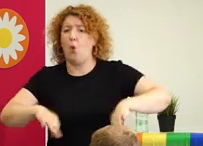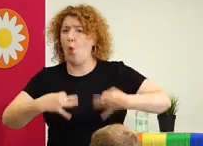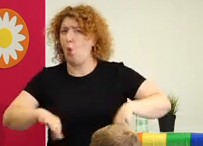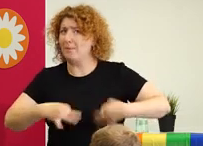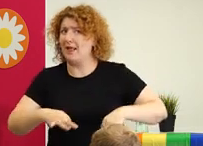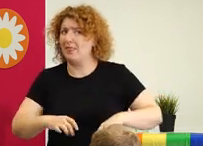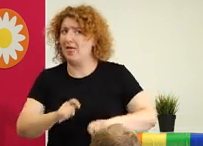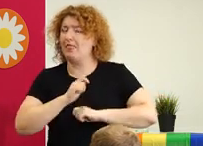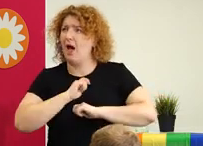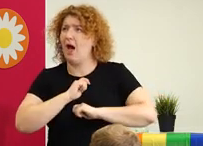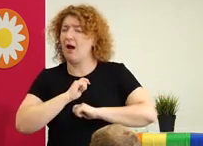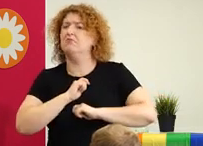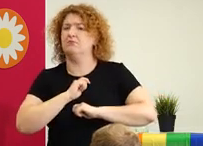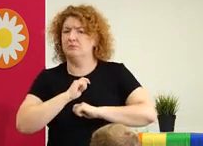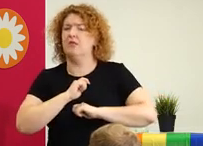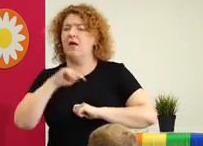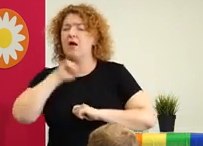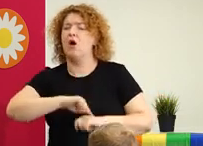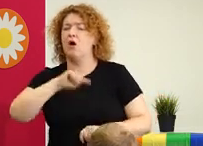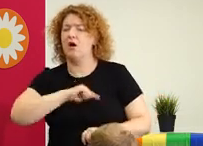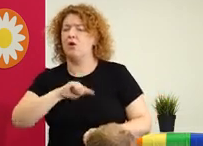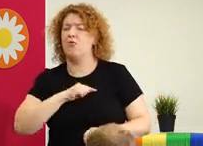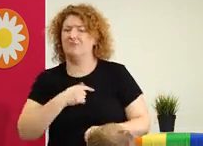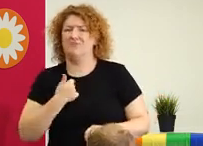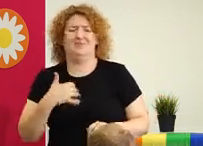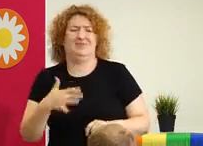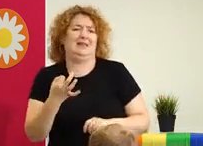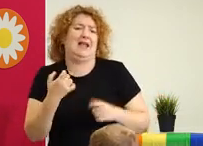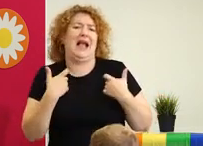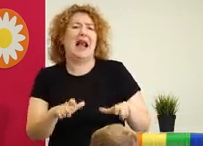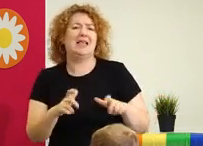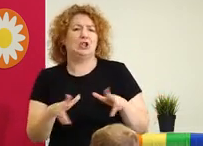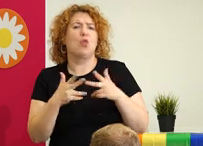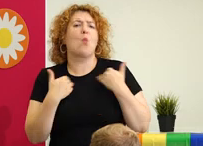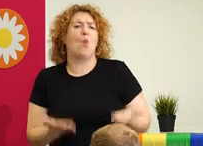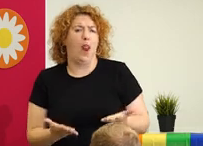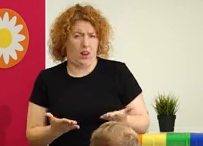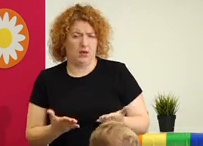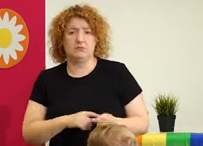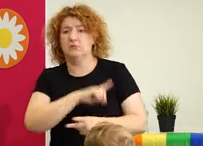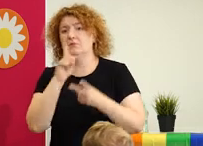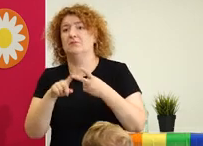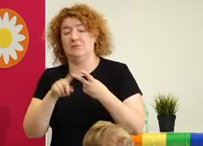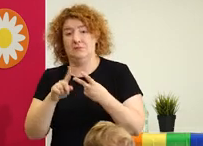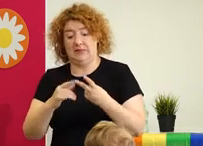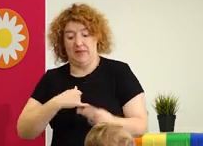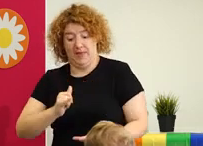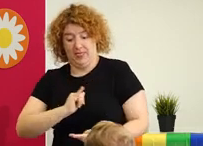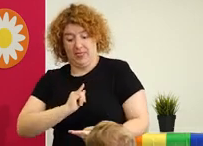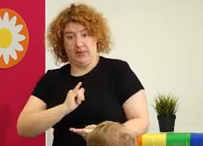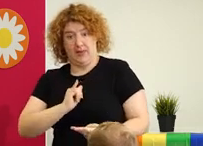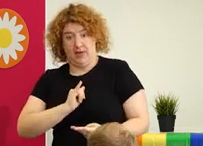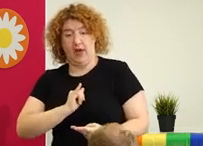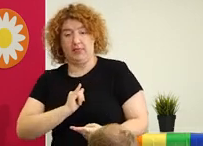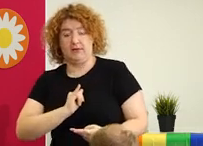me dio la capacidad de tener conciencia de clase. Después, el hecho de mi